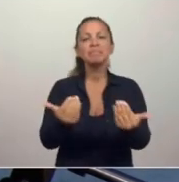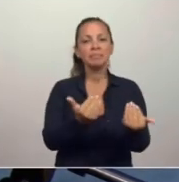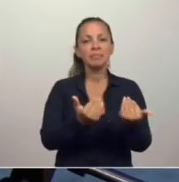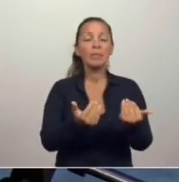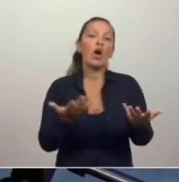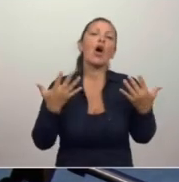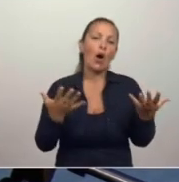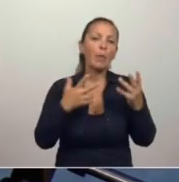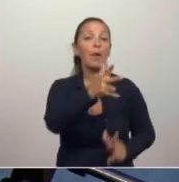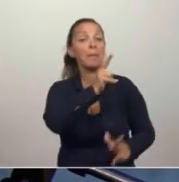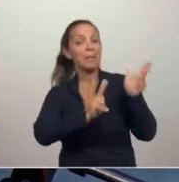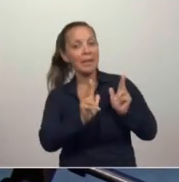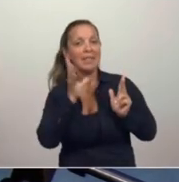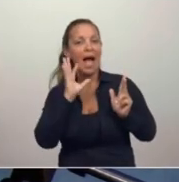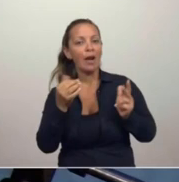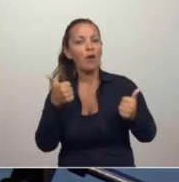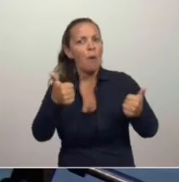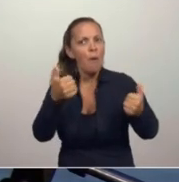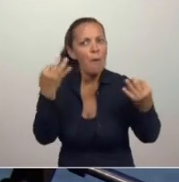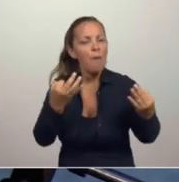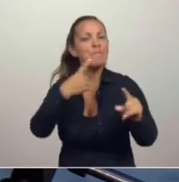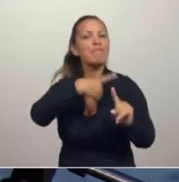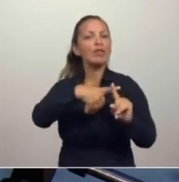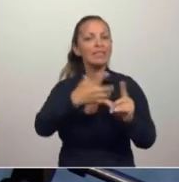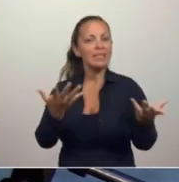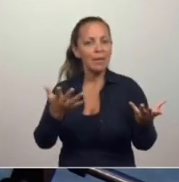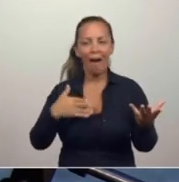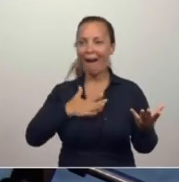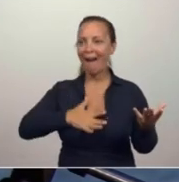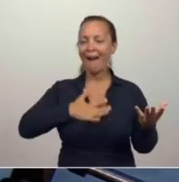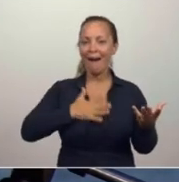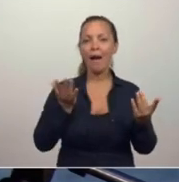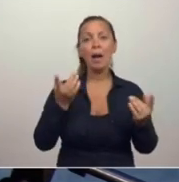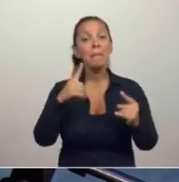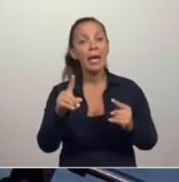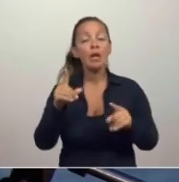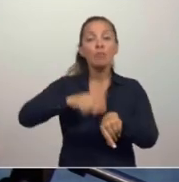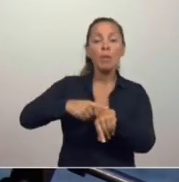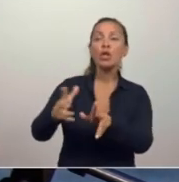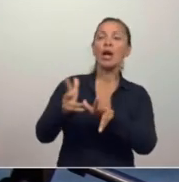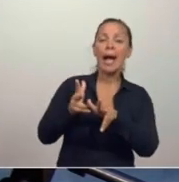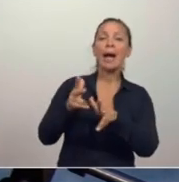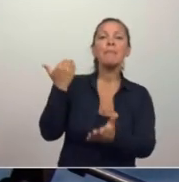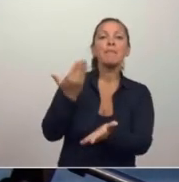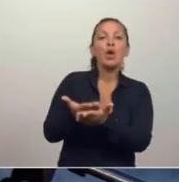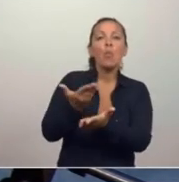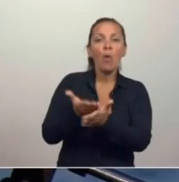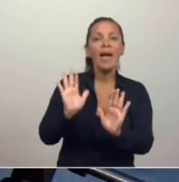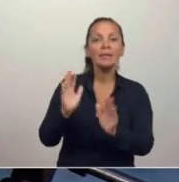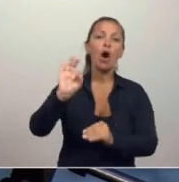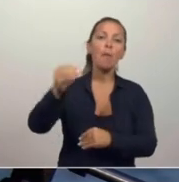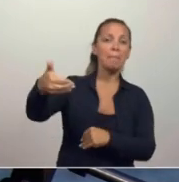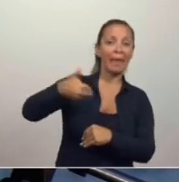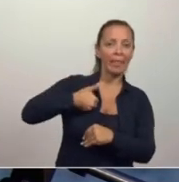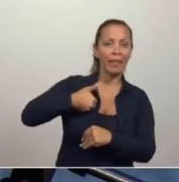Recibe un elogio un reconocimiento está muy satisfecho pero también cuando uno recibe una propuesta y un pedido